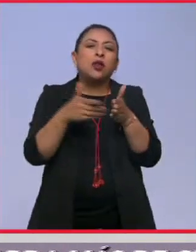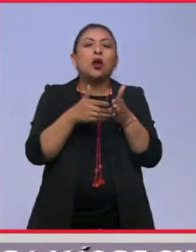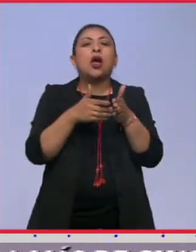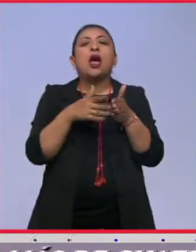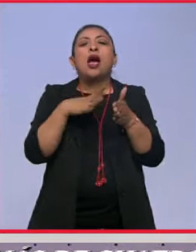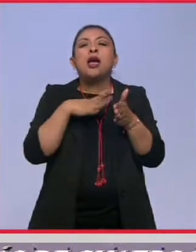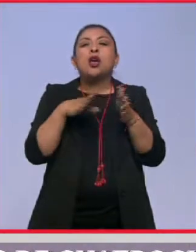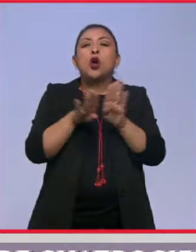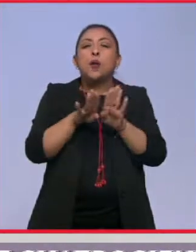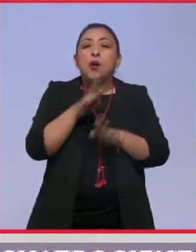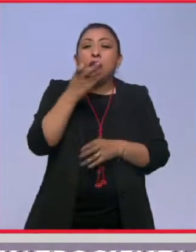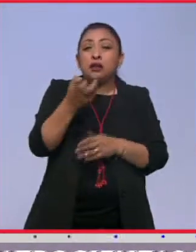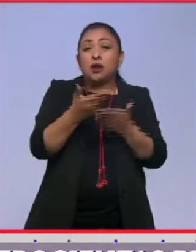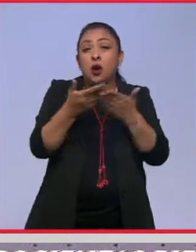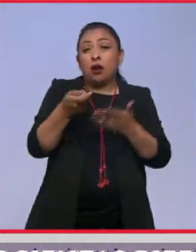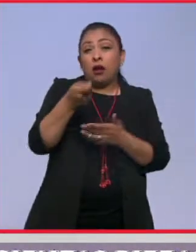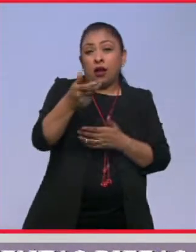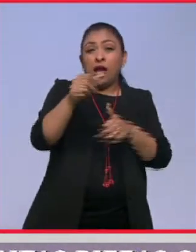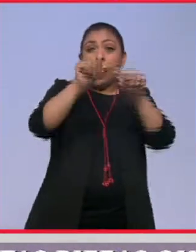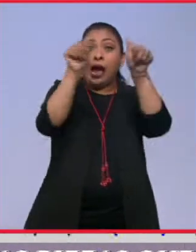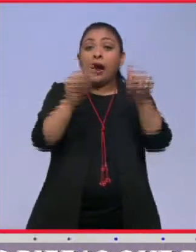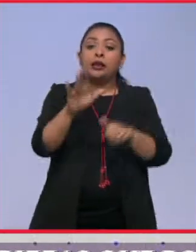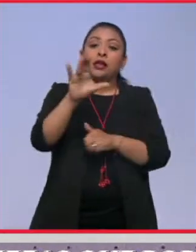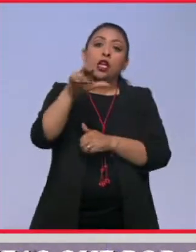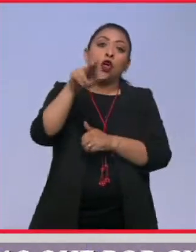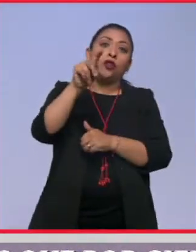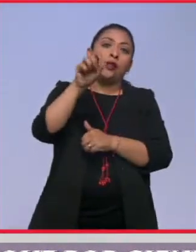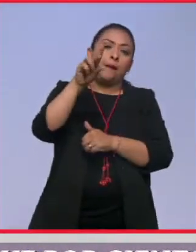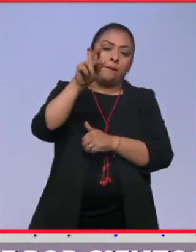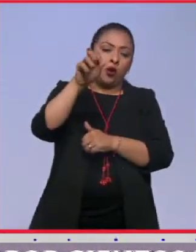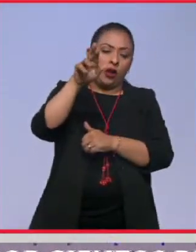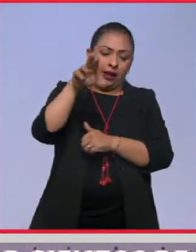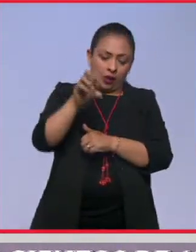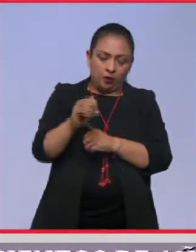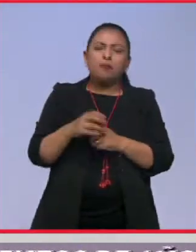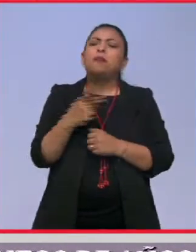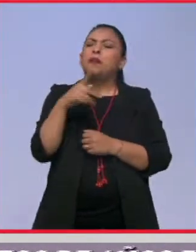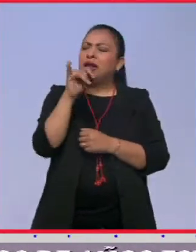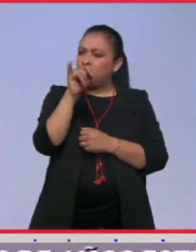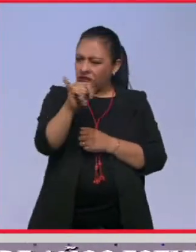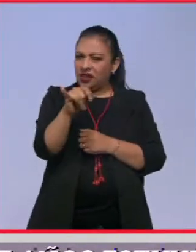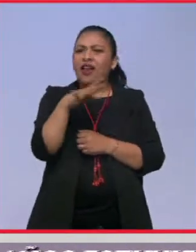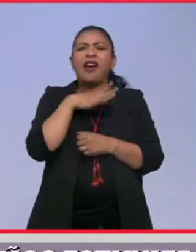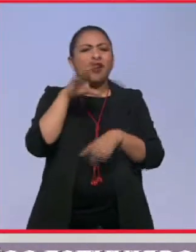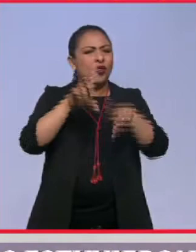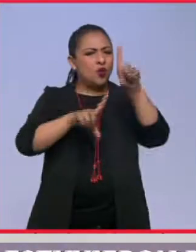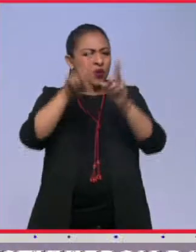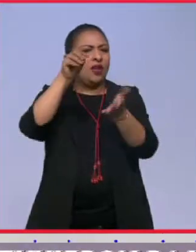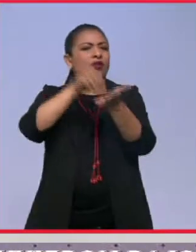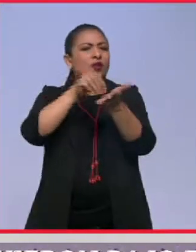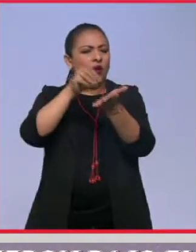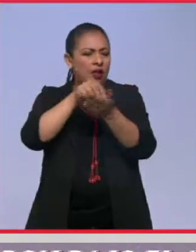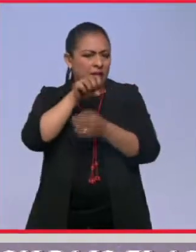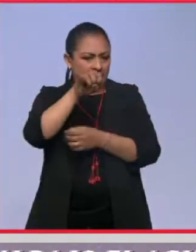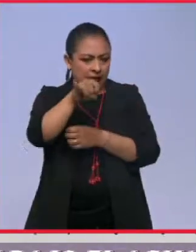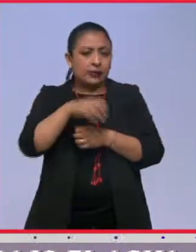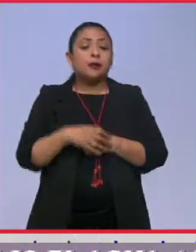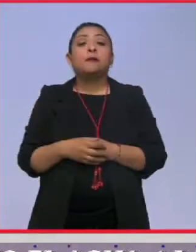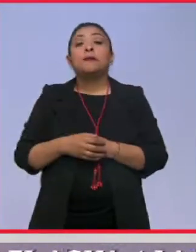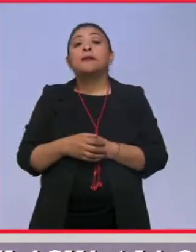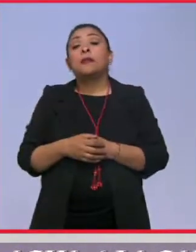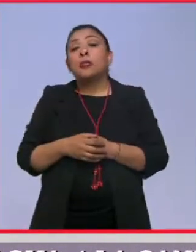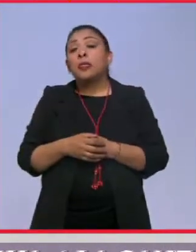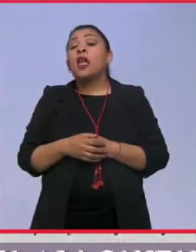se empezó a gestar esto que ahora conocemos como arte contemporáneo. Pero sí hay muchas dudas, ¿no? Sí, sí, sí. Y además, bueno, esto